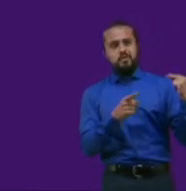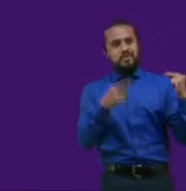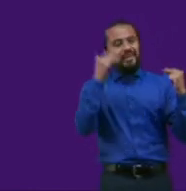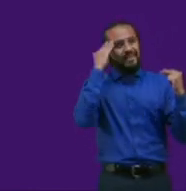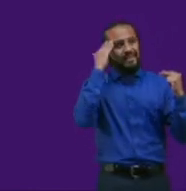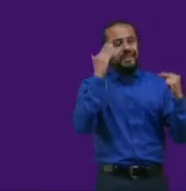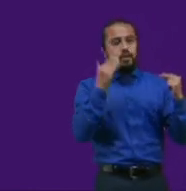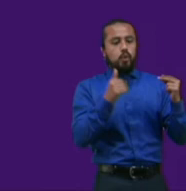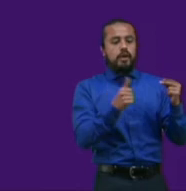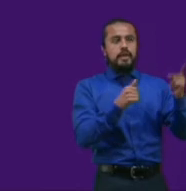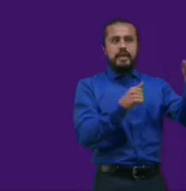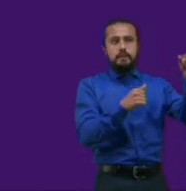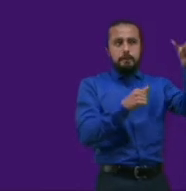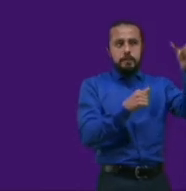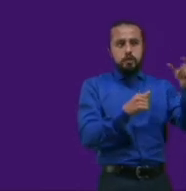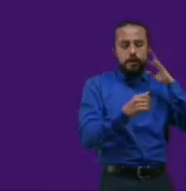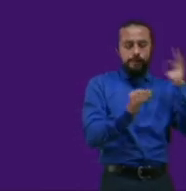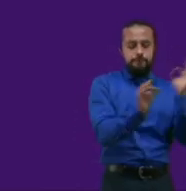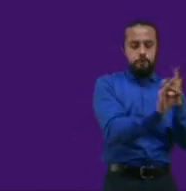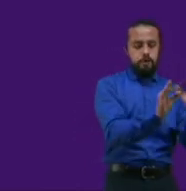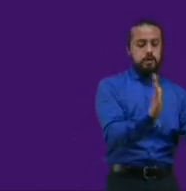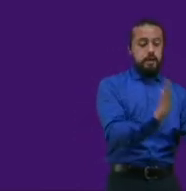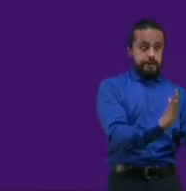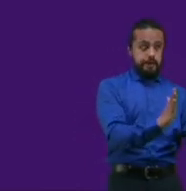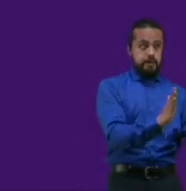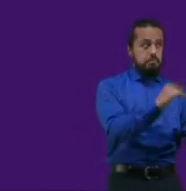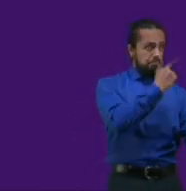qué ronda se especializa y en qué